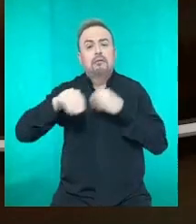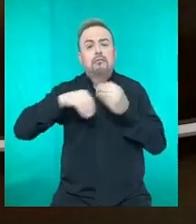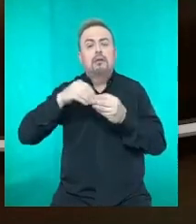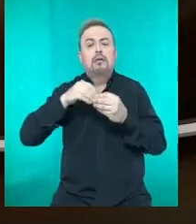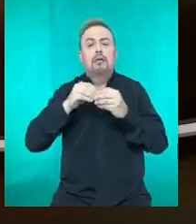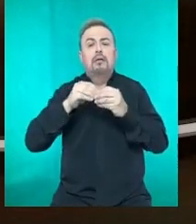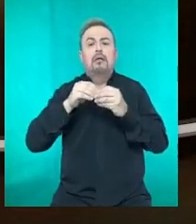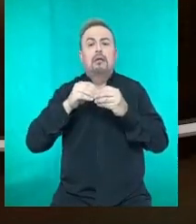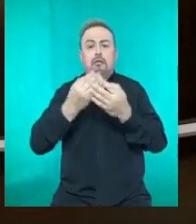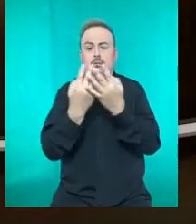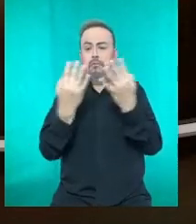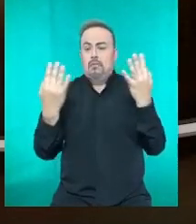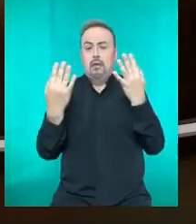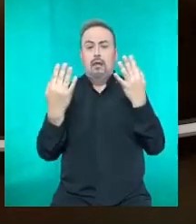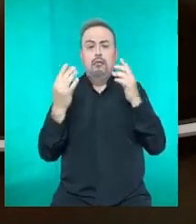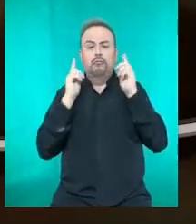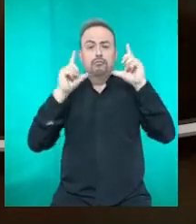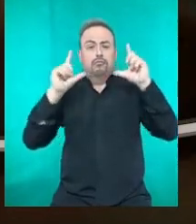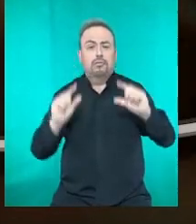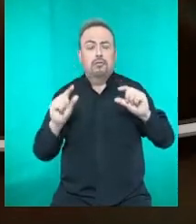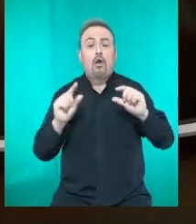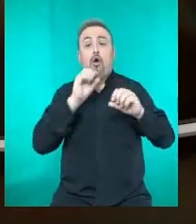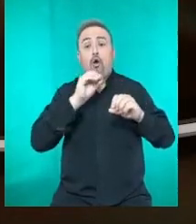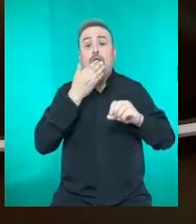paneles acústicos o paneles aislantes térmicos.